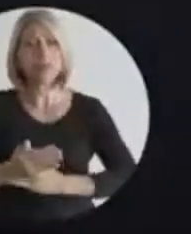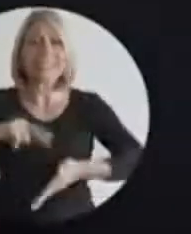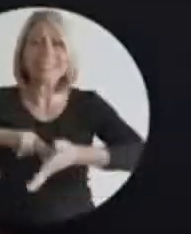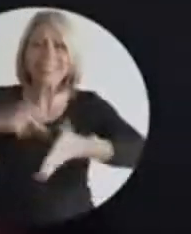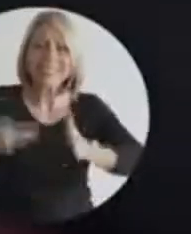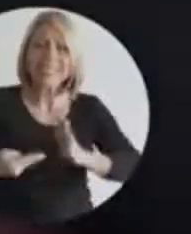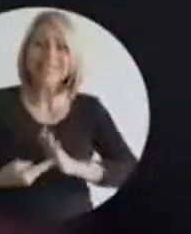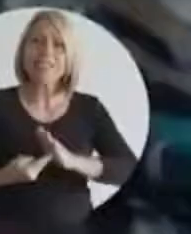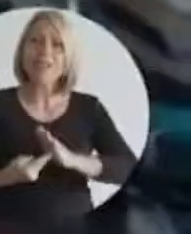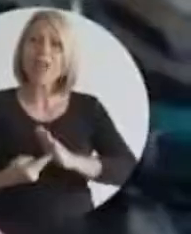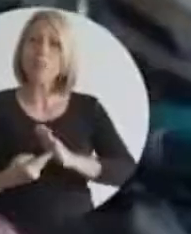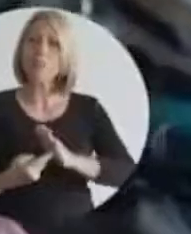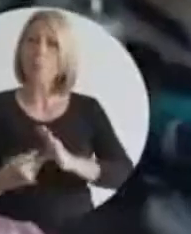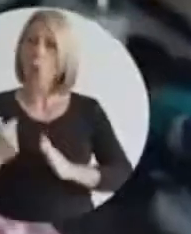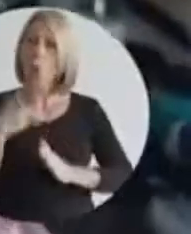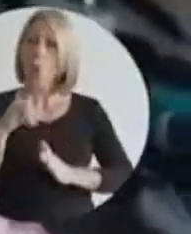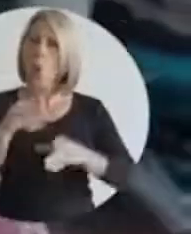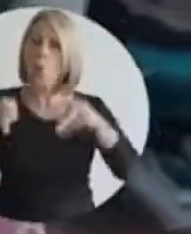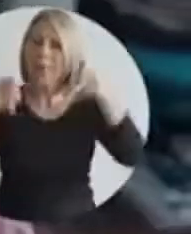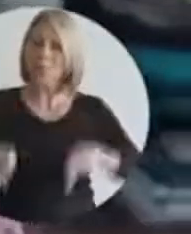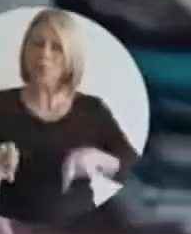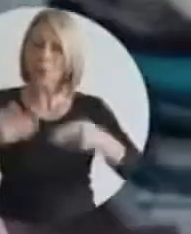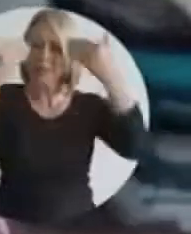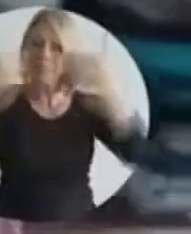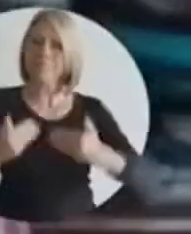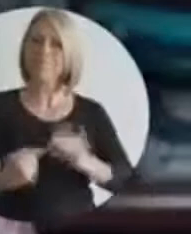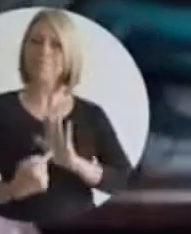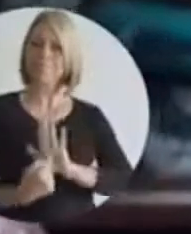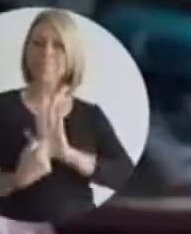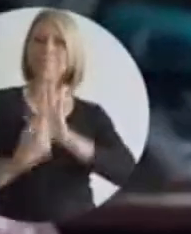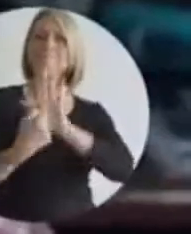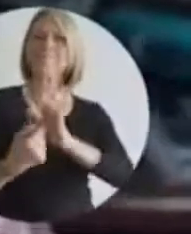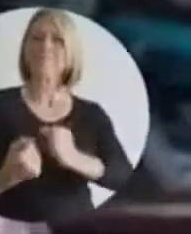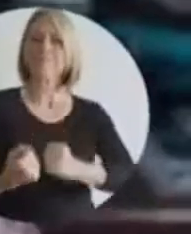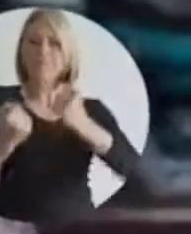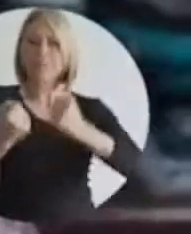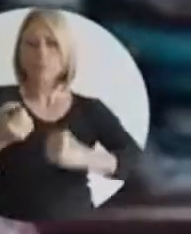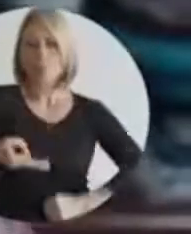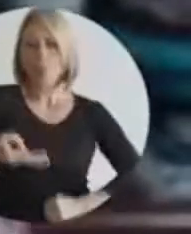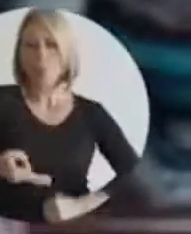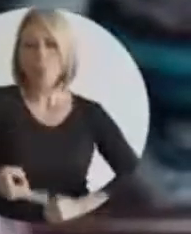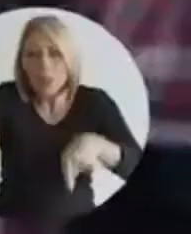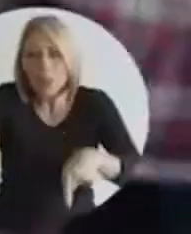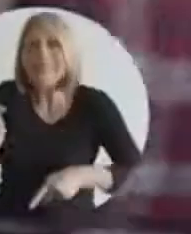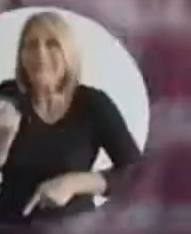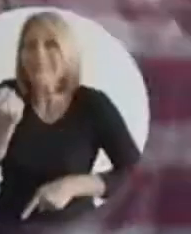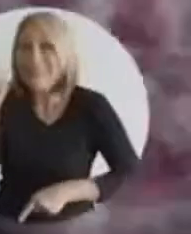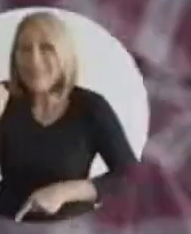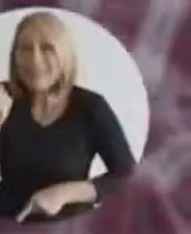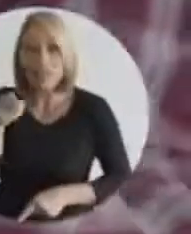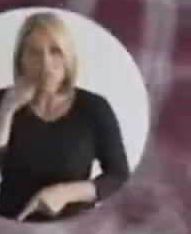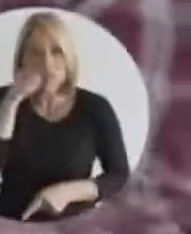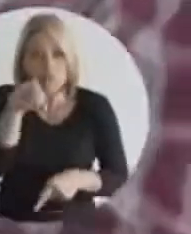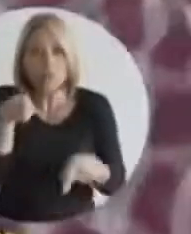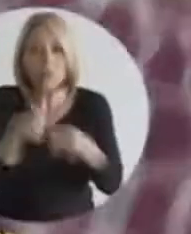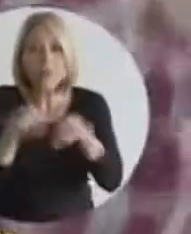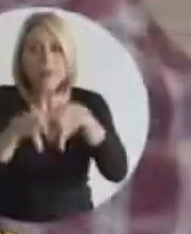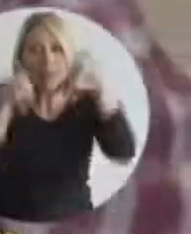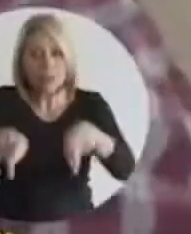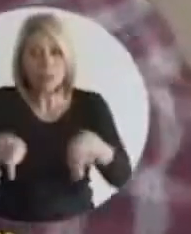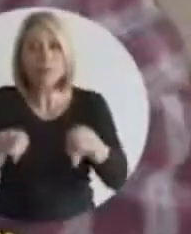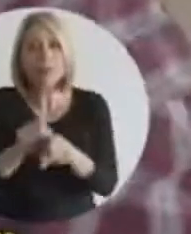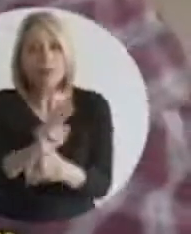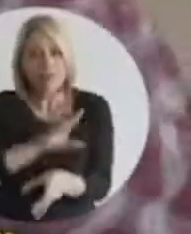discapacidad? Se trata de reivindicarse como persona todos los días. Y es que tú también eres una persona,